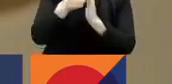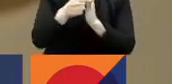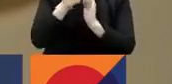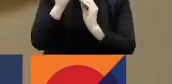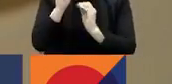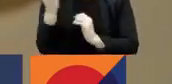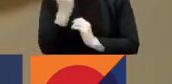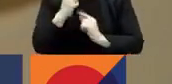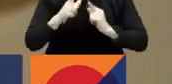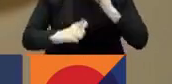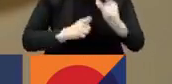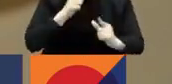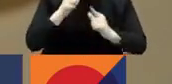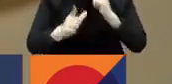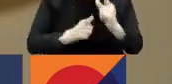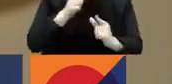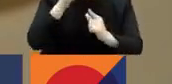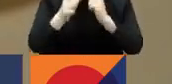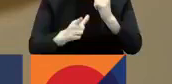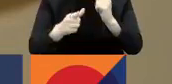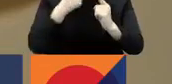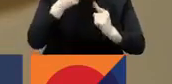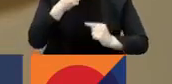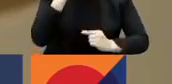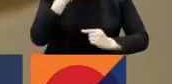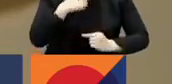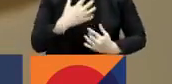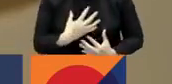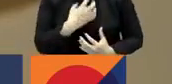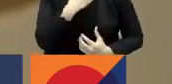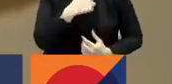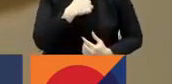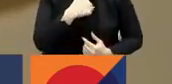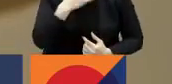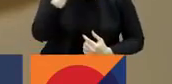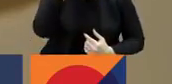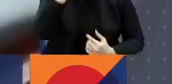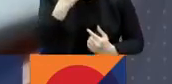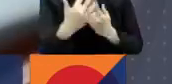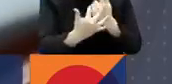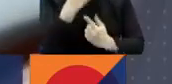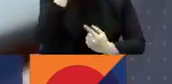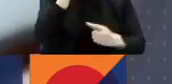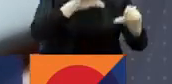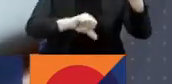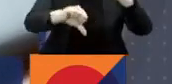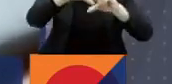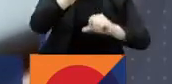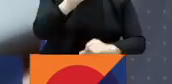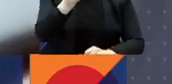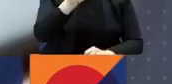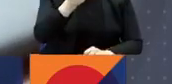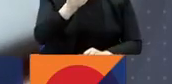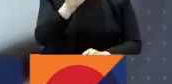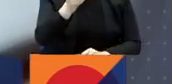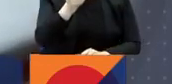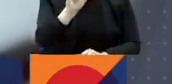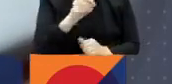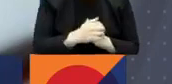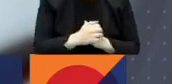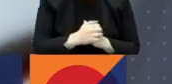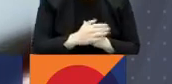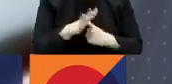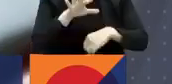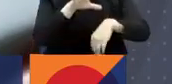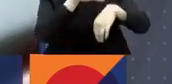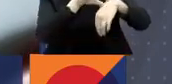este cáncer, que según los especialistas está ligado al asbesto. A ella le afectó sus pulmones. Los médicos, la junta y el médico